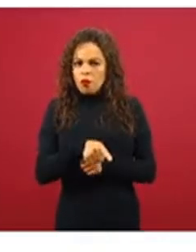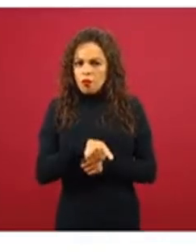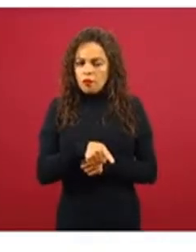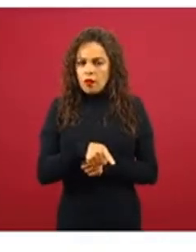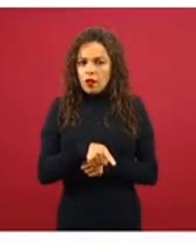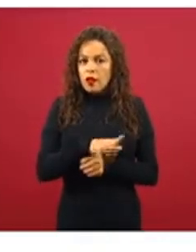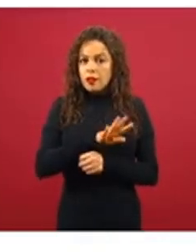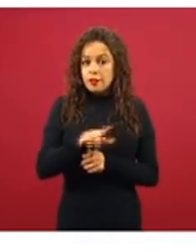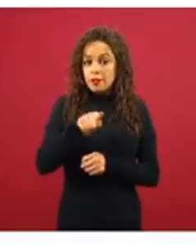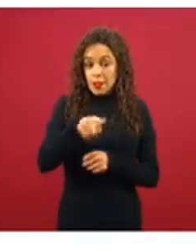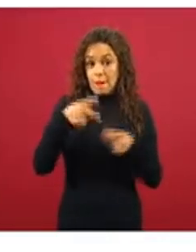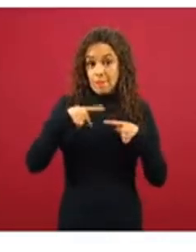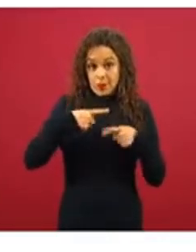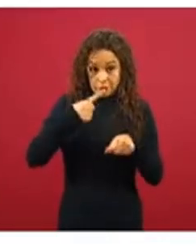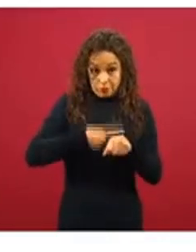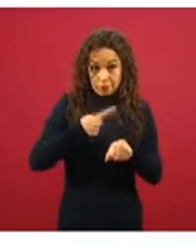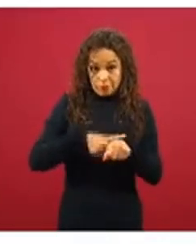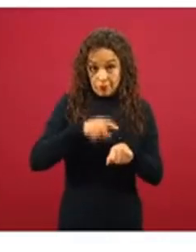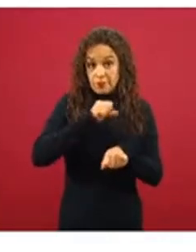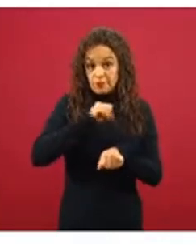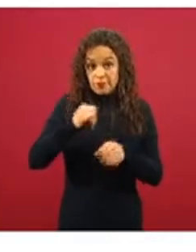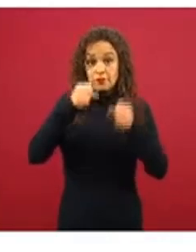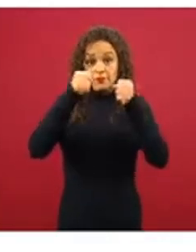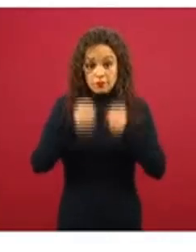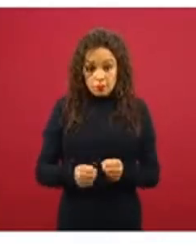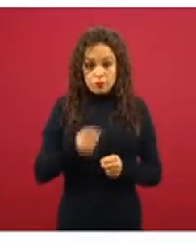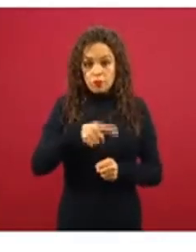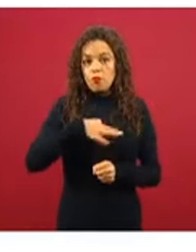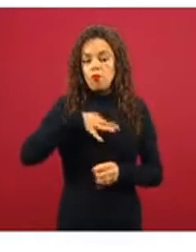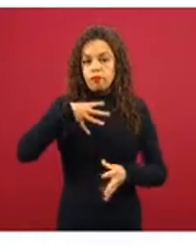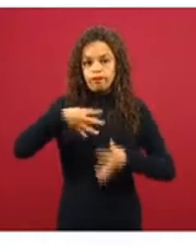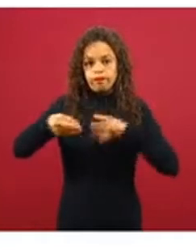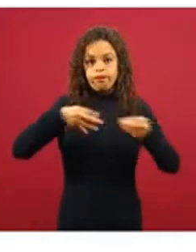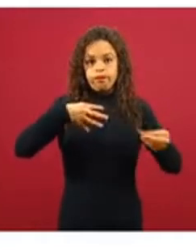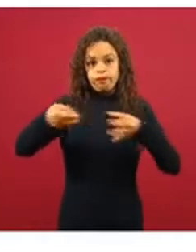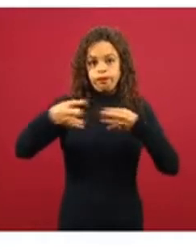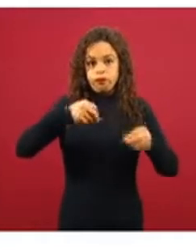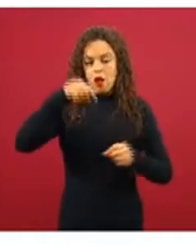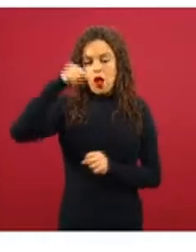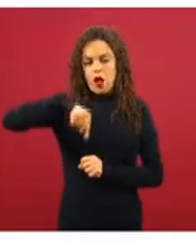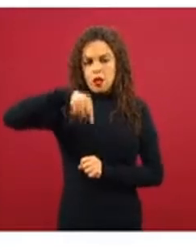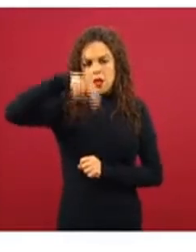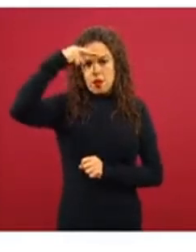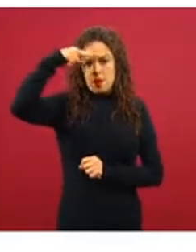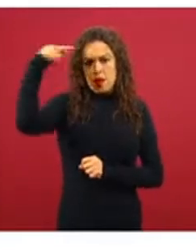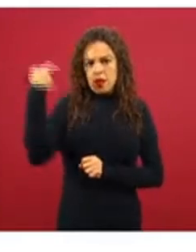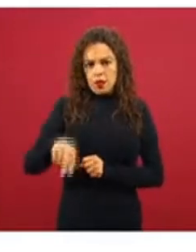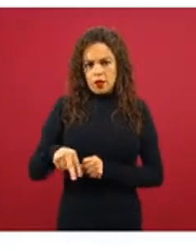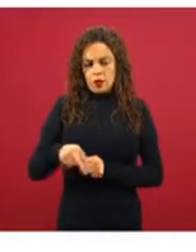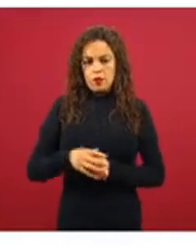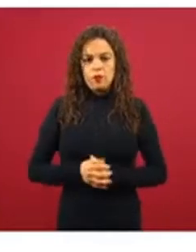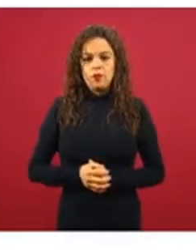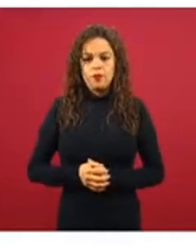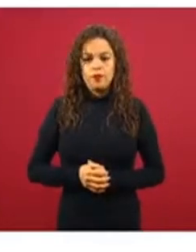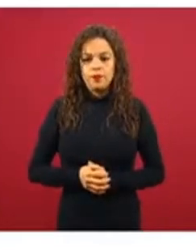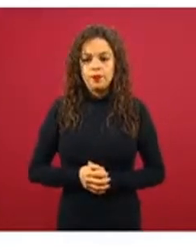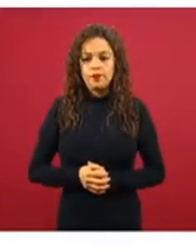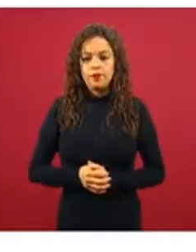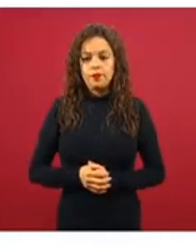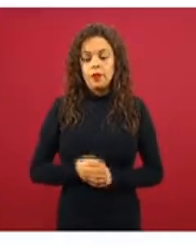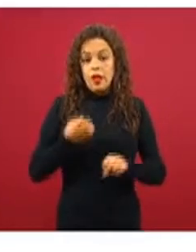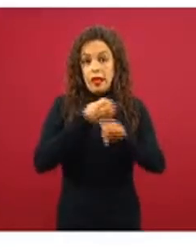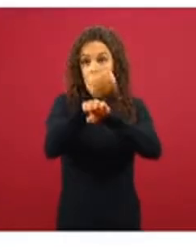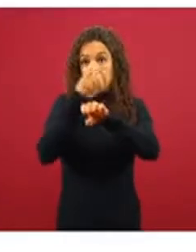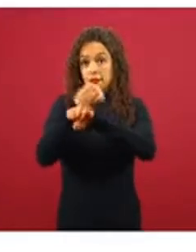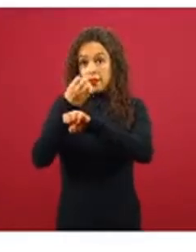confirmados activos en la epidemia en México. Y aquí también podemos ver, aunque no hay muchas entidades federativas en color